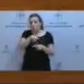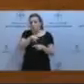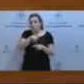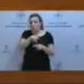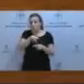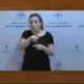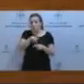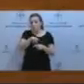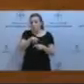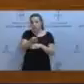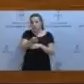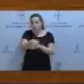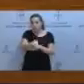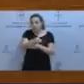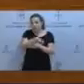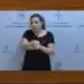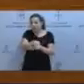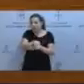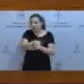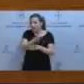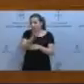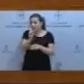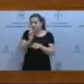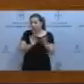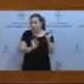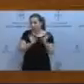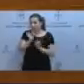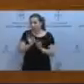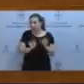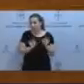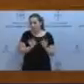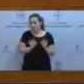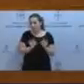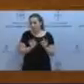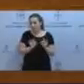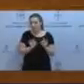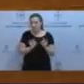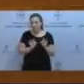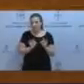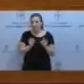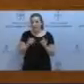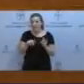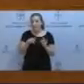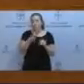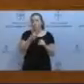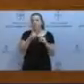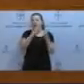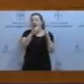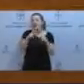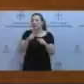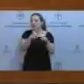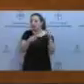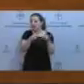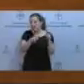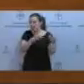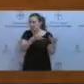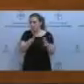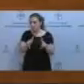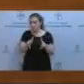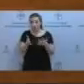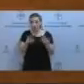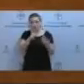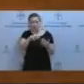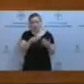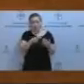que ustedes siembran, le salen el 20% de la producción. Y le sale con una cantidad media. Y cuando les van a pedir cuentas,